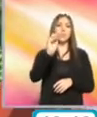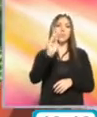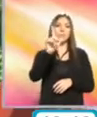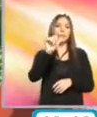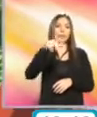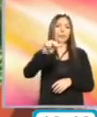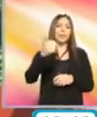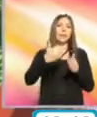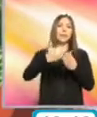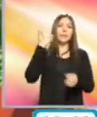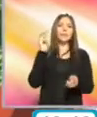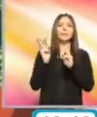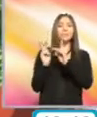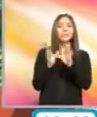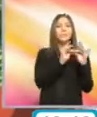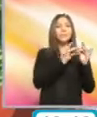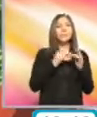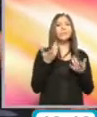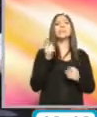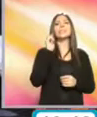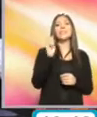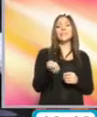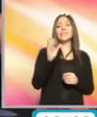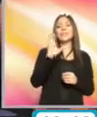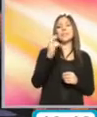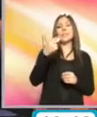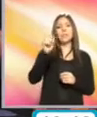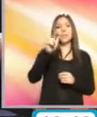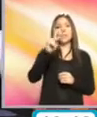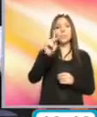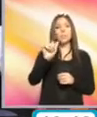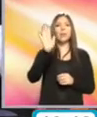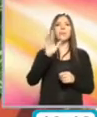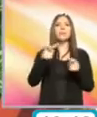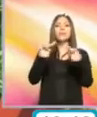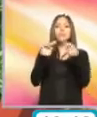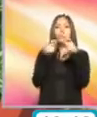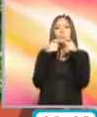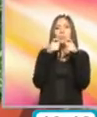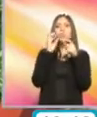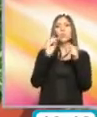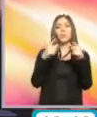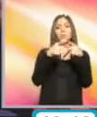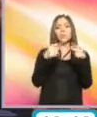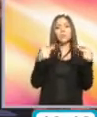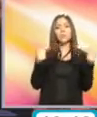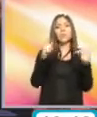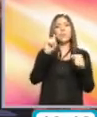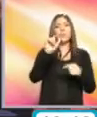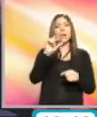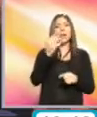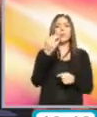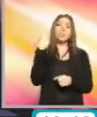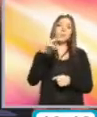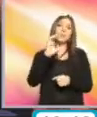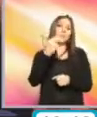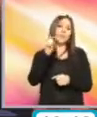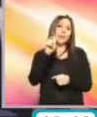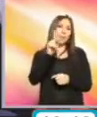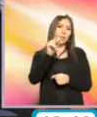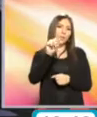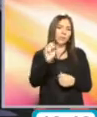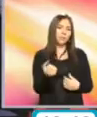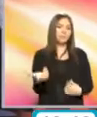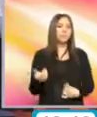pues platicando con mis demás compañeros que qué son las chalupas, si eran sopes, si eran tlacoyos. Pues son chalupas. Son chalupas. ¿No?